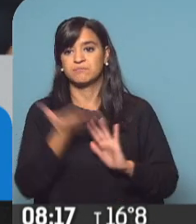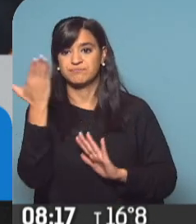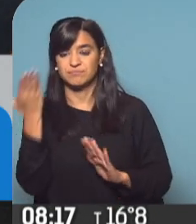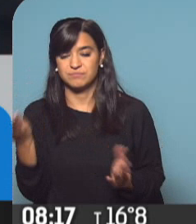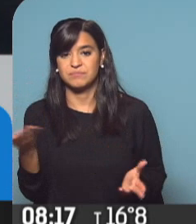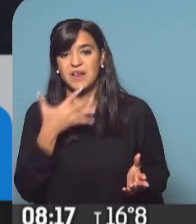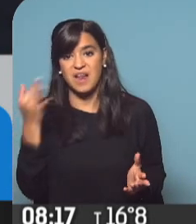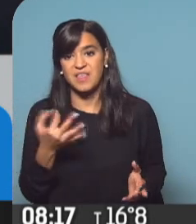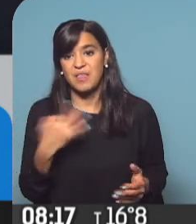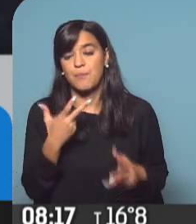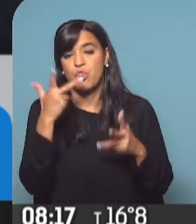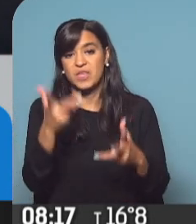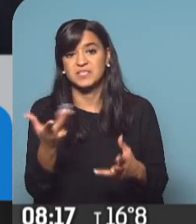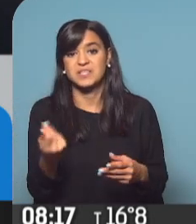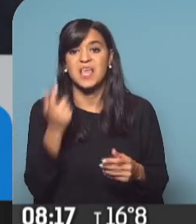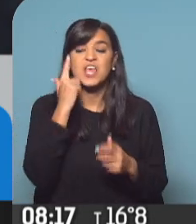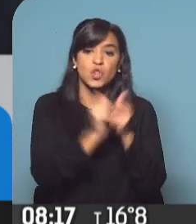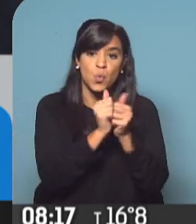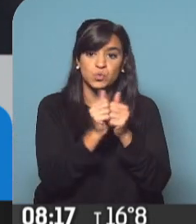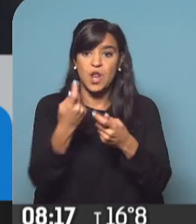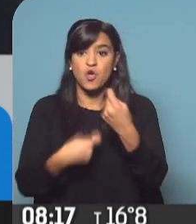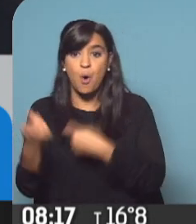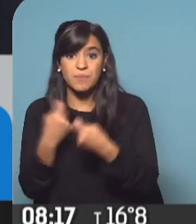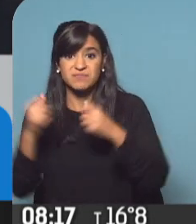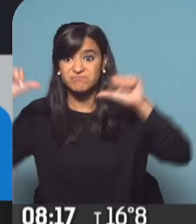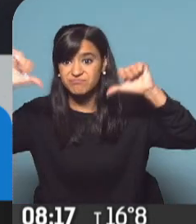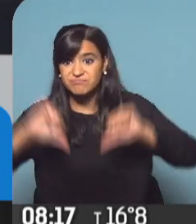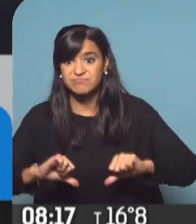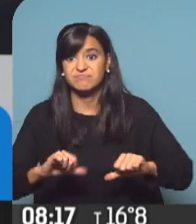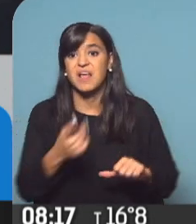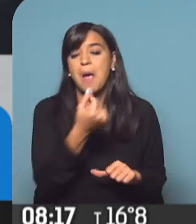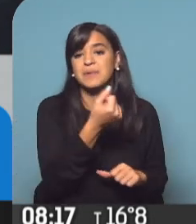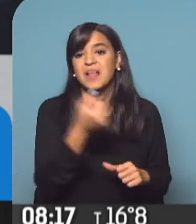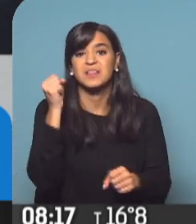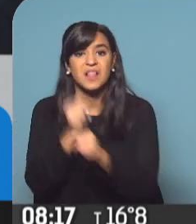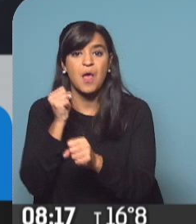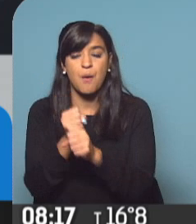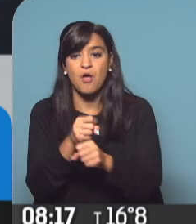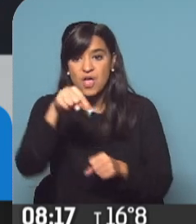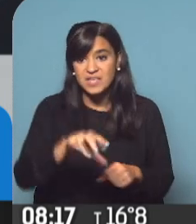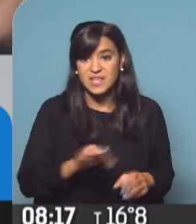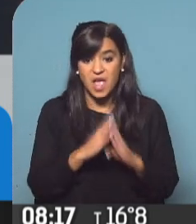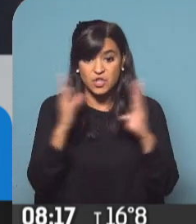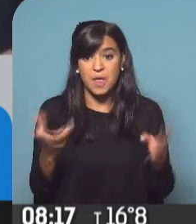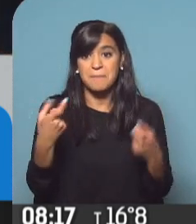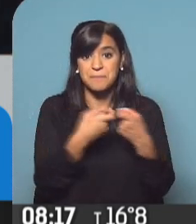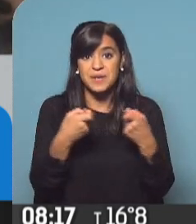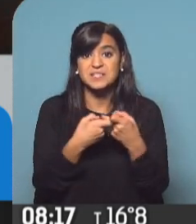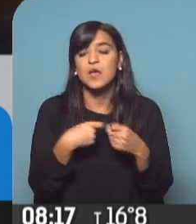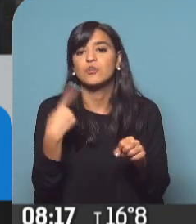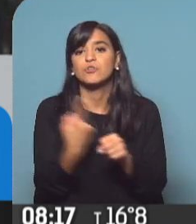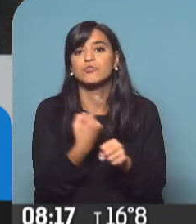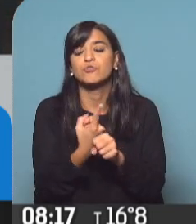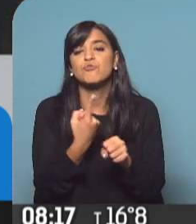que hay que decir a la industria y comercio están tan caídos la tensión entre capital y trabajo este año se va a dar si las empresas tampoco van a poder